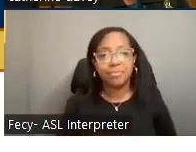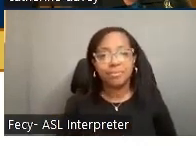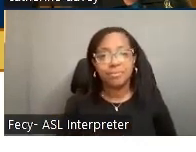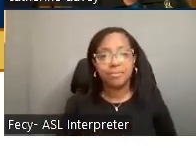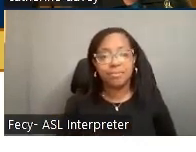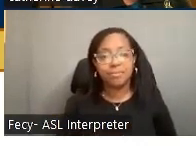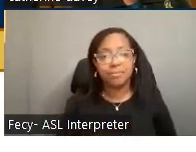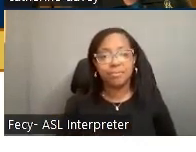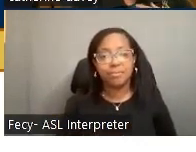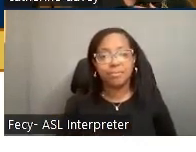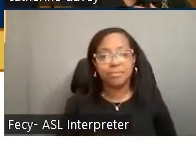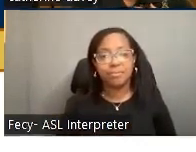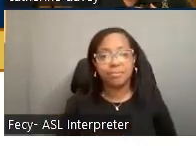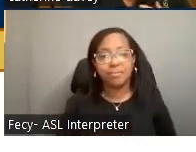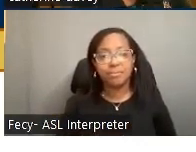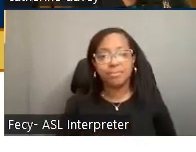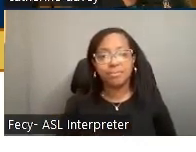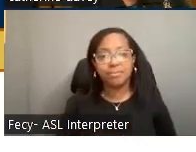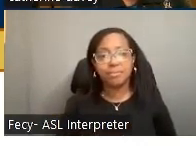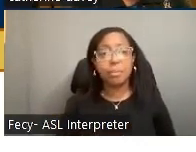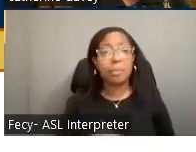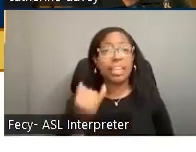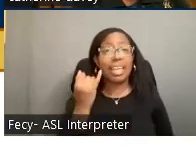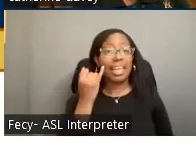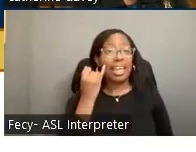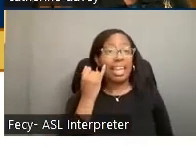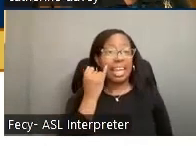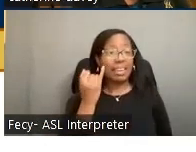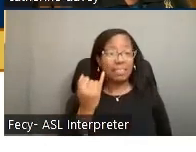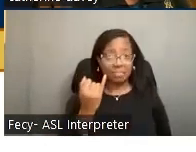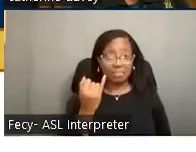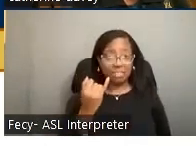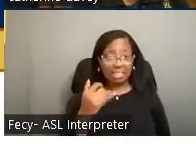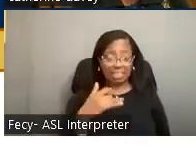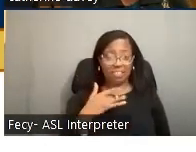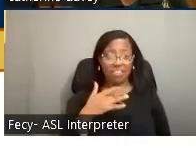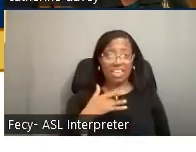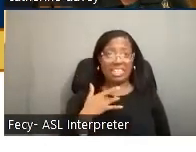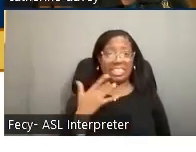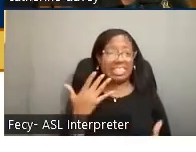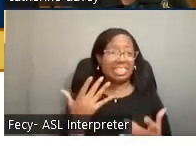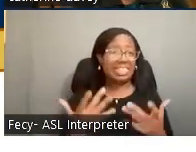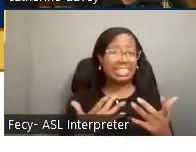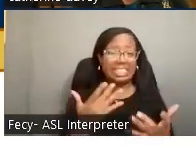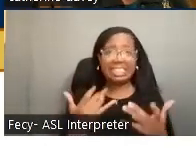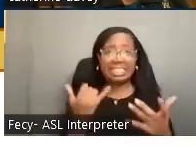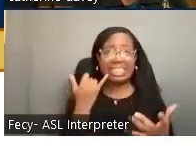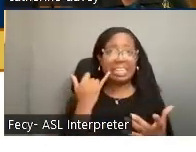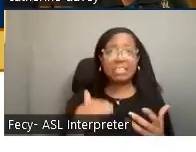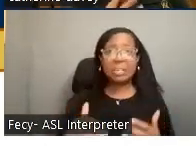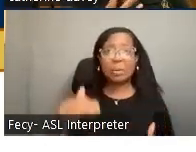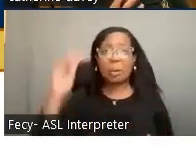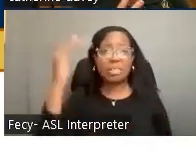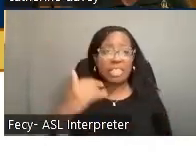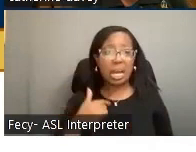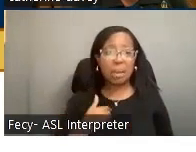también. Que tal vez no haya nadie que actúe en nombre de May si yo no estoy ahí, si no me permiten estar involucrada. Lo que